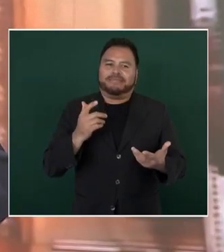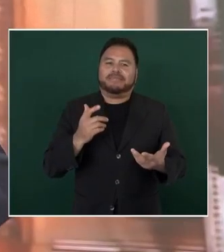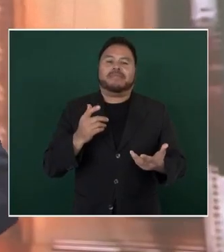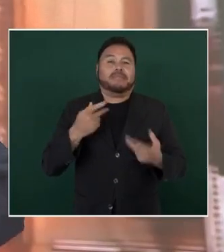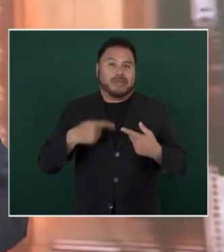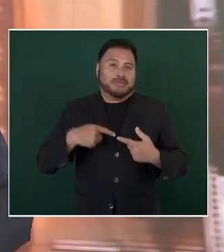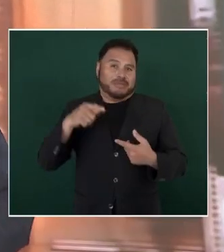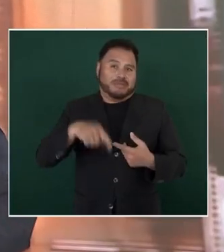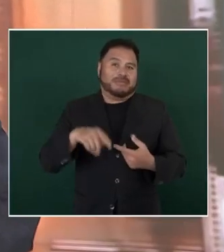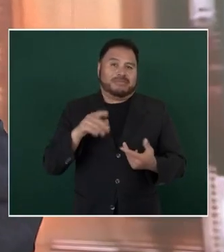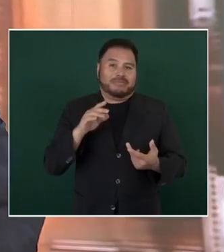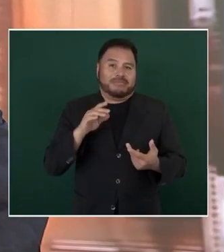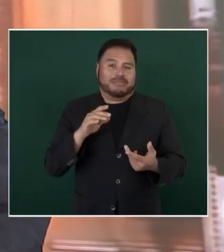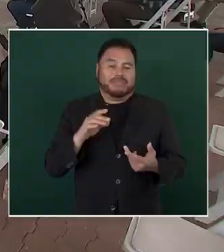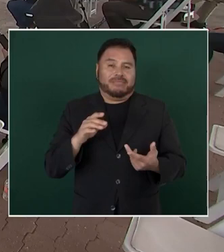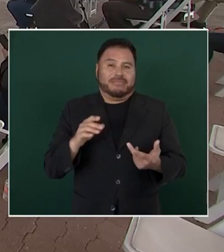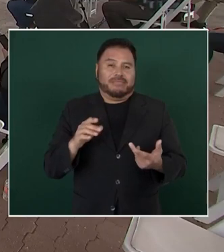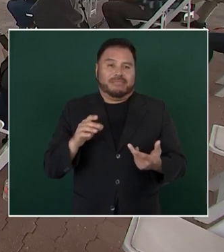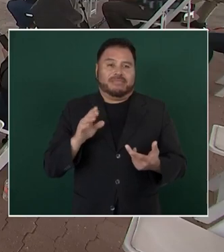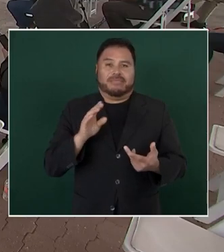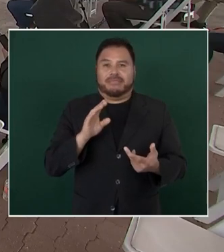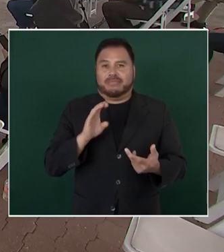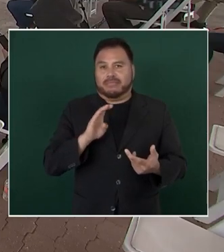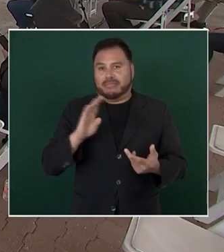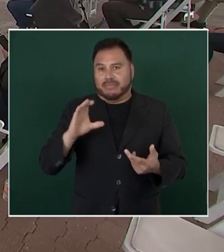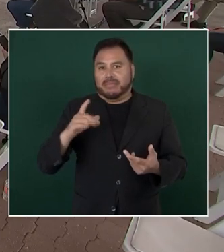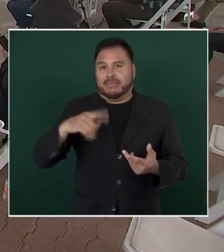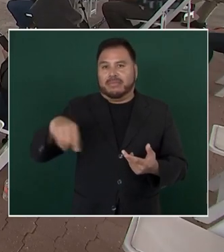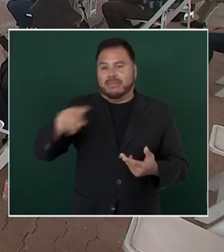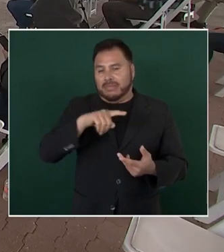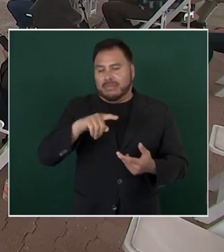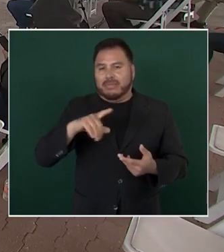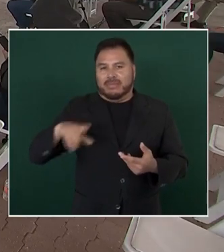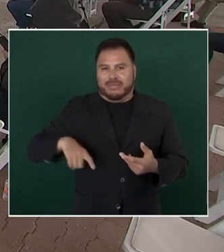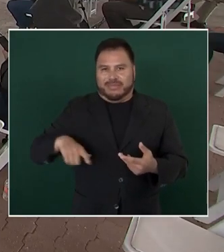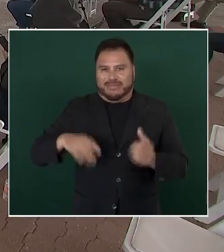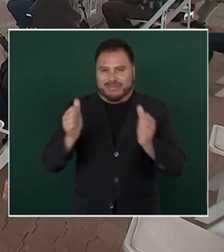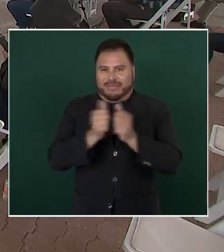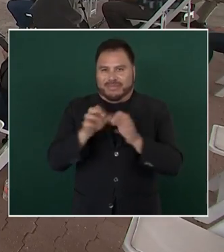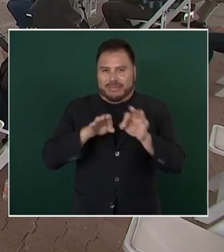quieren mucho los integrantes del gabinete,